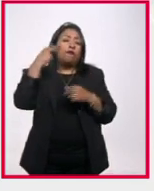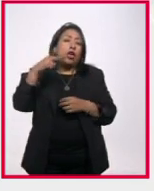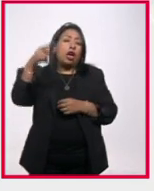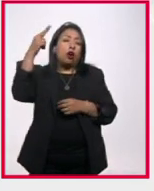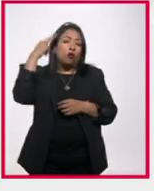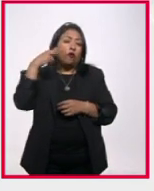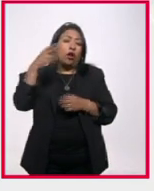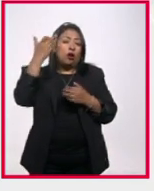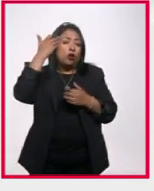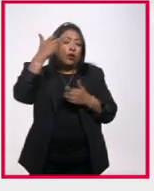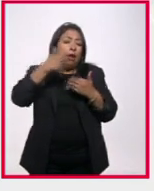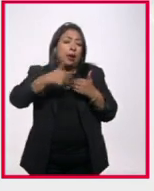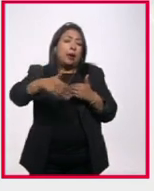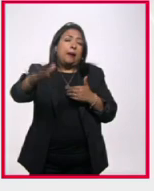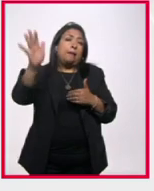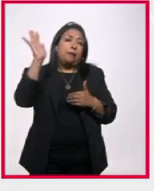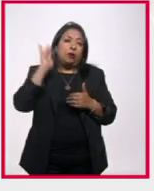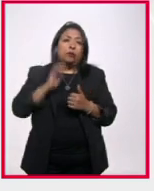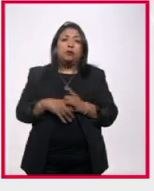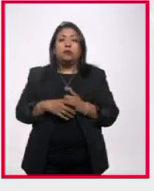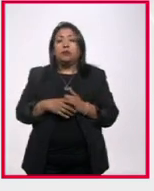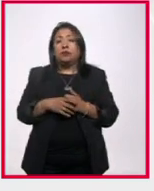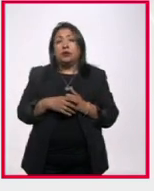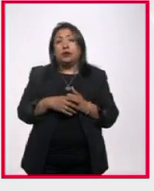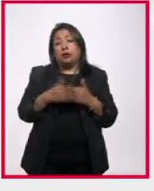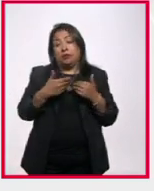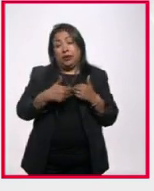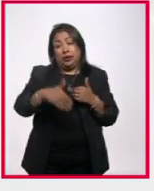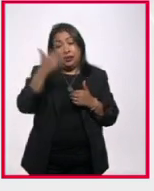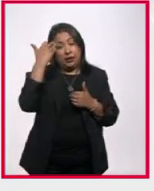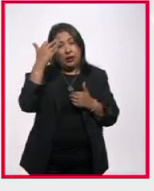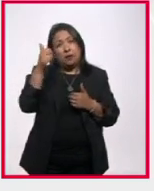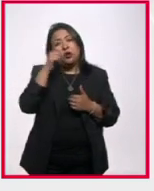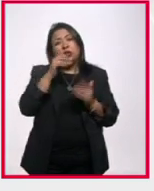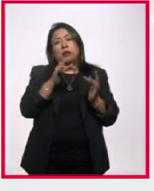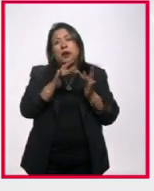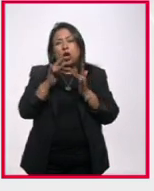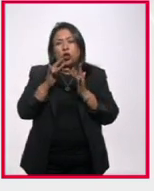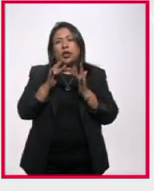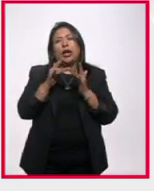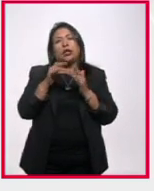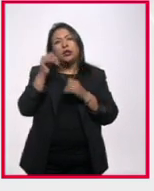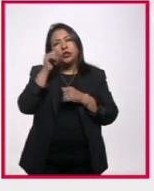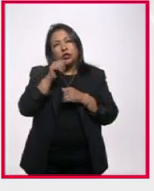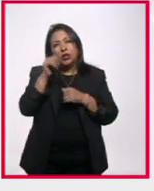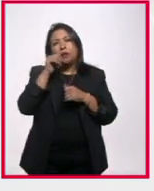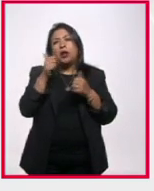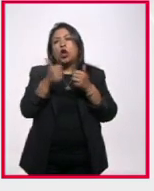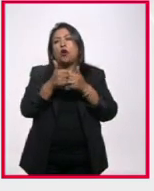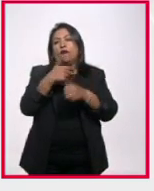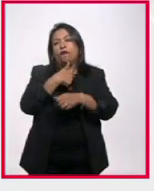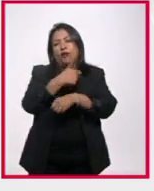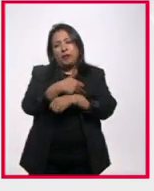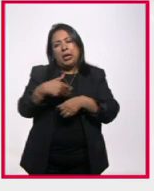tiempo y todo este tiempo siempre estoy en continuo contacto con mi